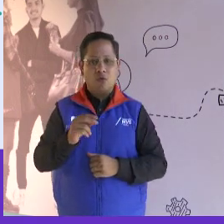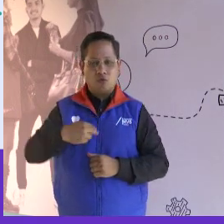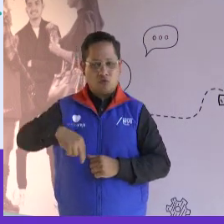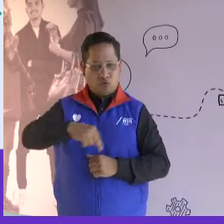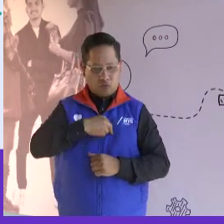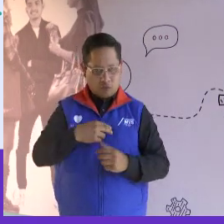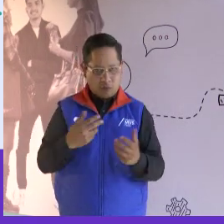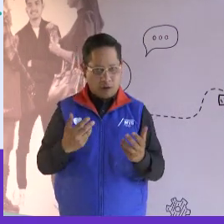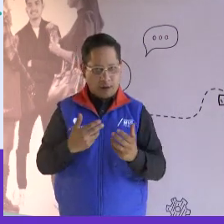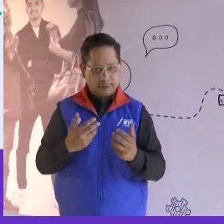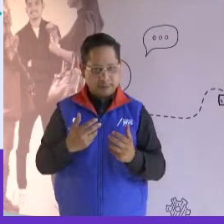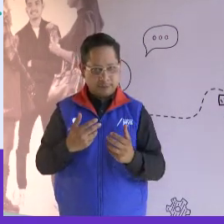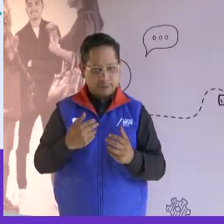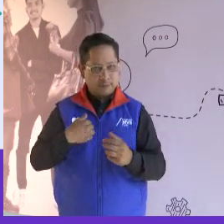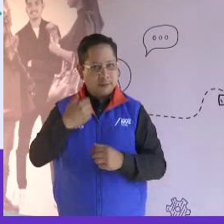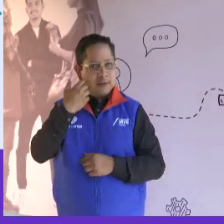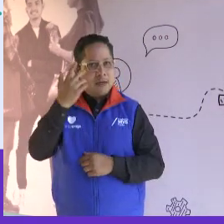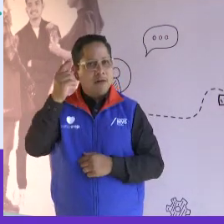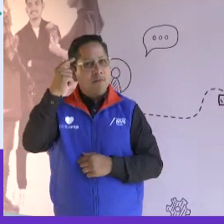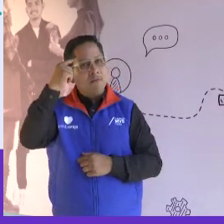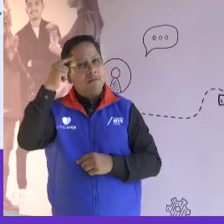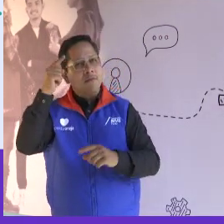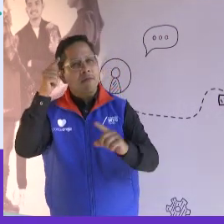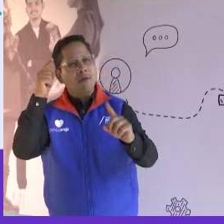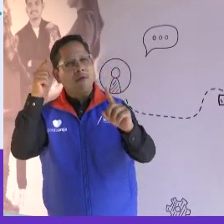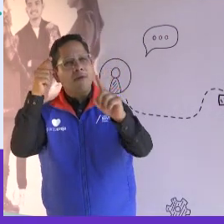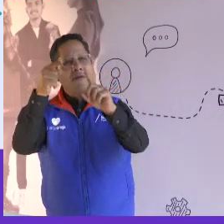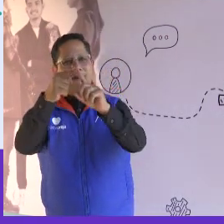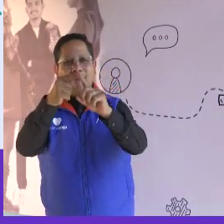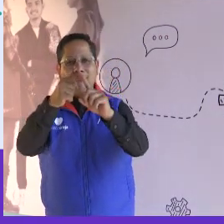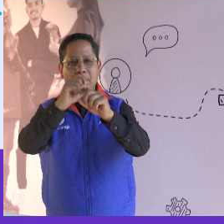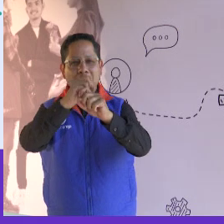uno de nuestros como grandes sueños es poder